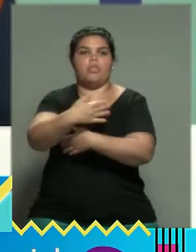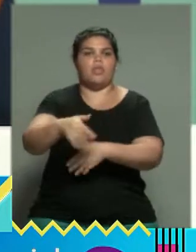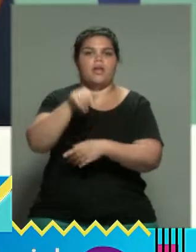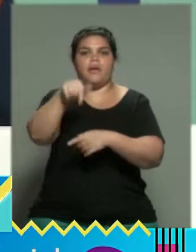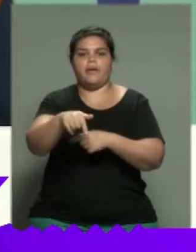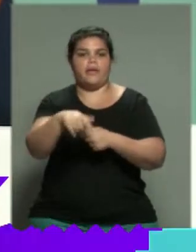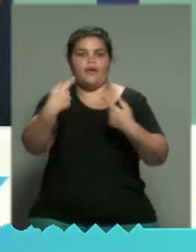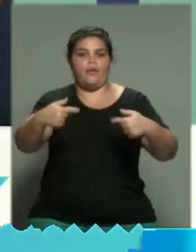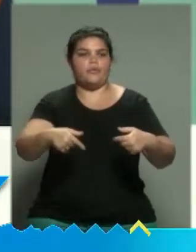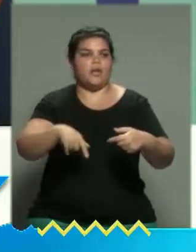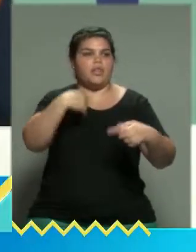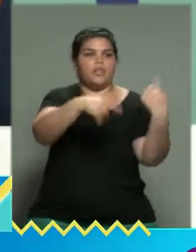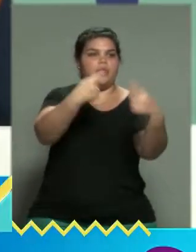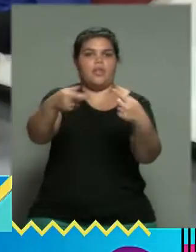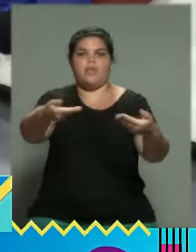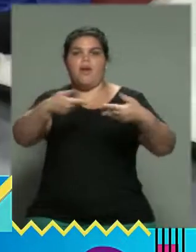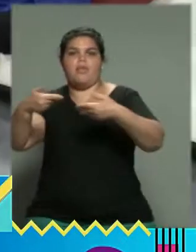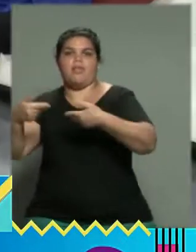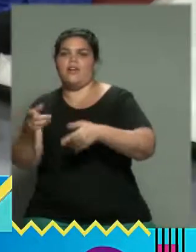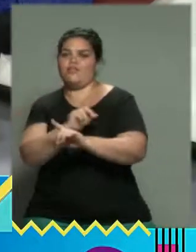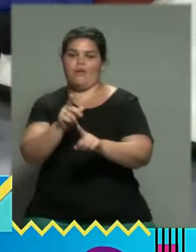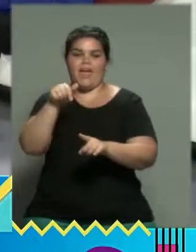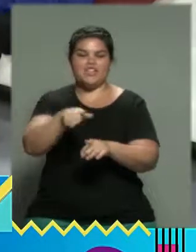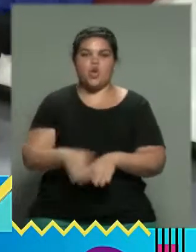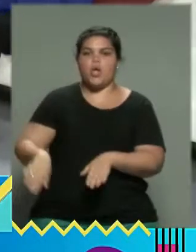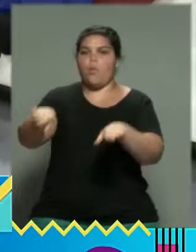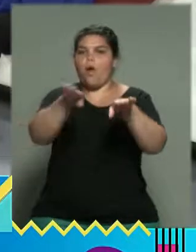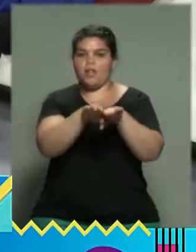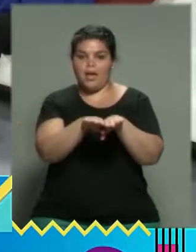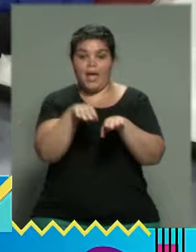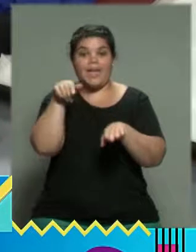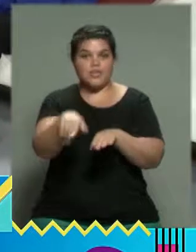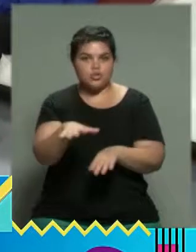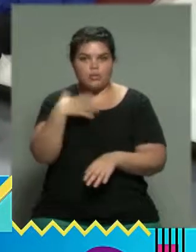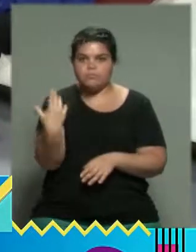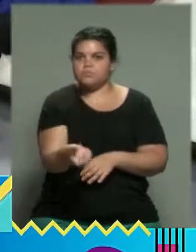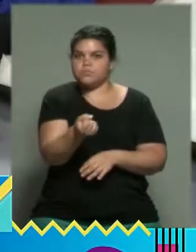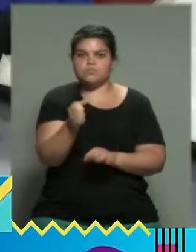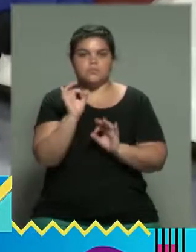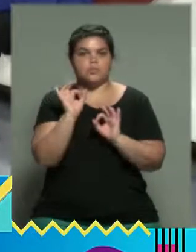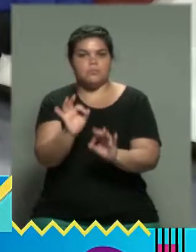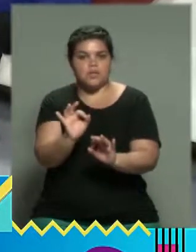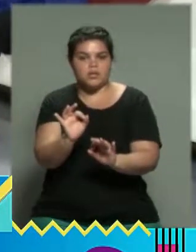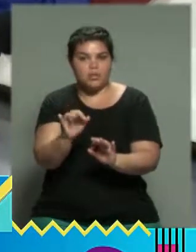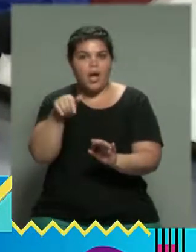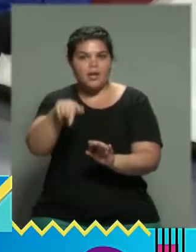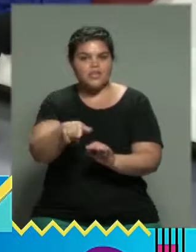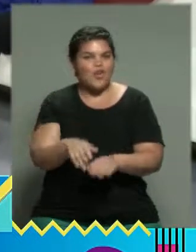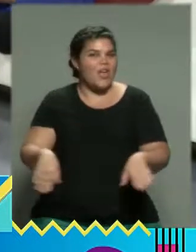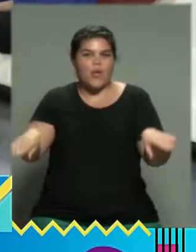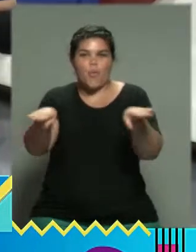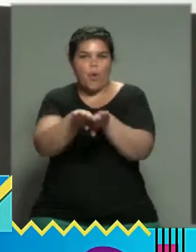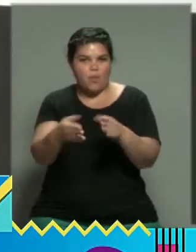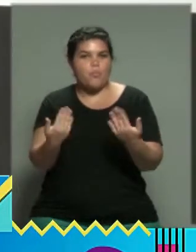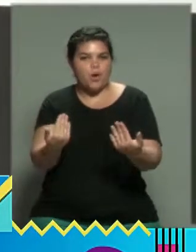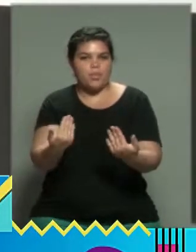buscar otras cosas. Me parece esto es igualdad. Claro, cuando yo logro esto y recupero, igualo. Yo creo que ahí